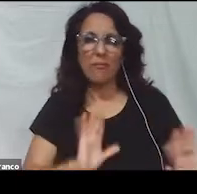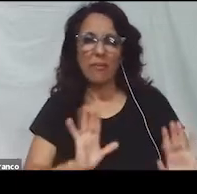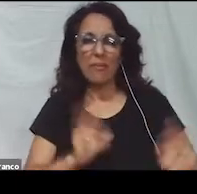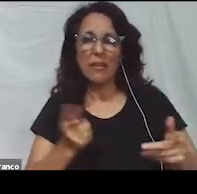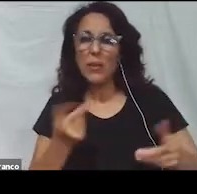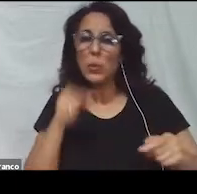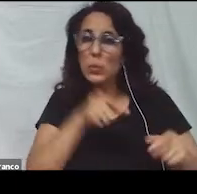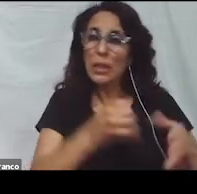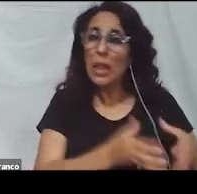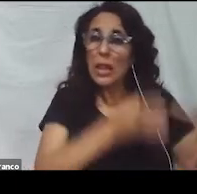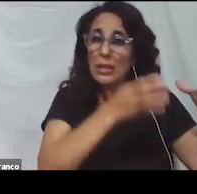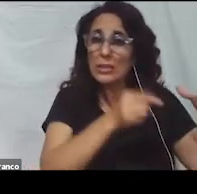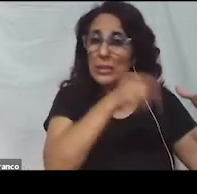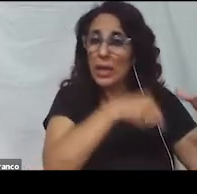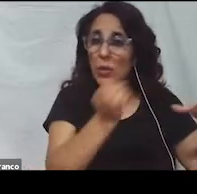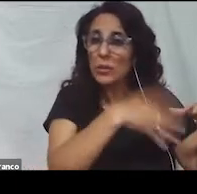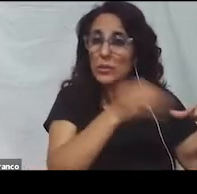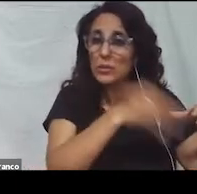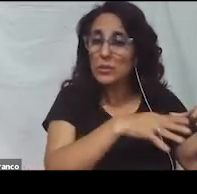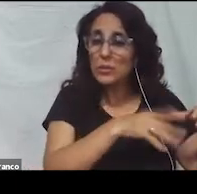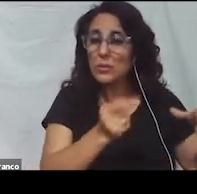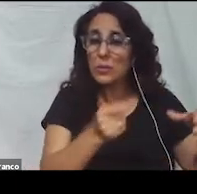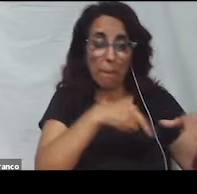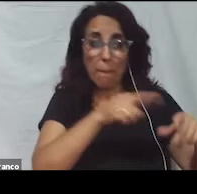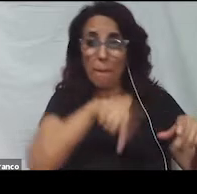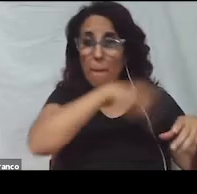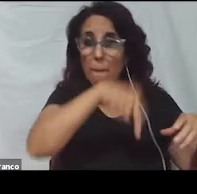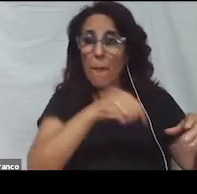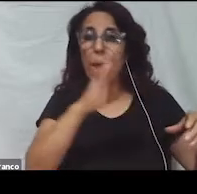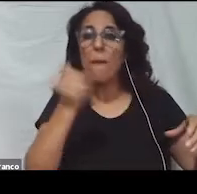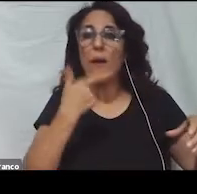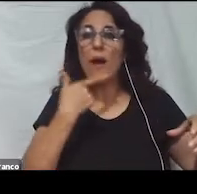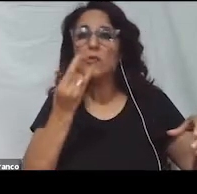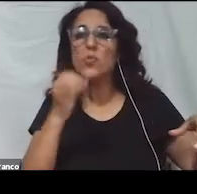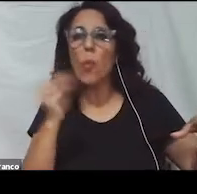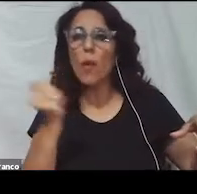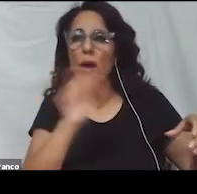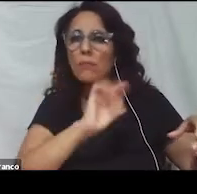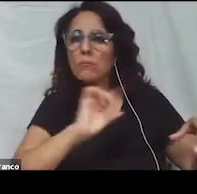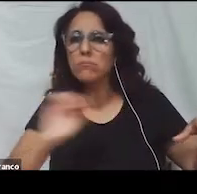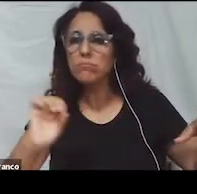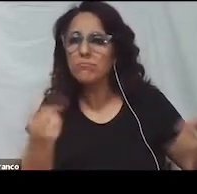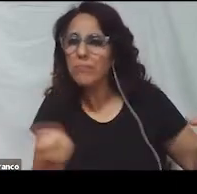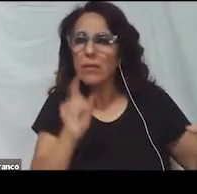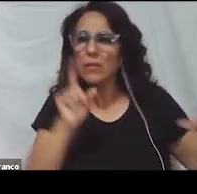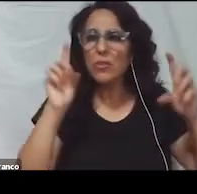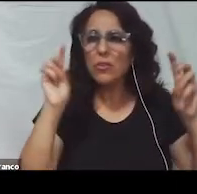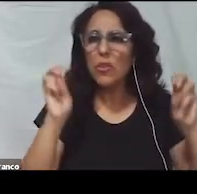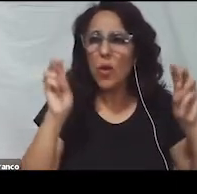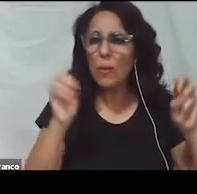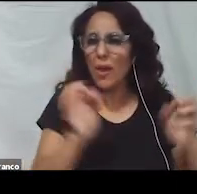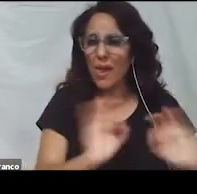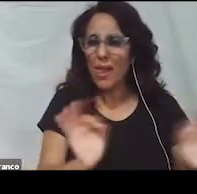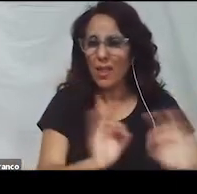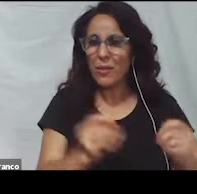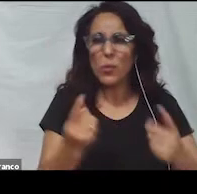de basura o al cesto le pongan que es un tacho de basura, ¿sí? Eso sería un elemento decorativo y le van a estar poniendo un